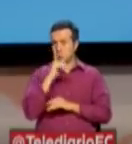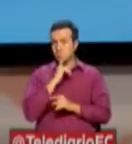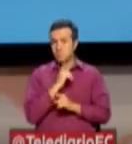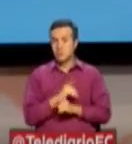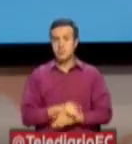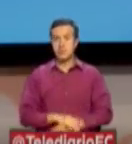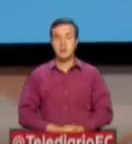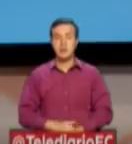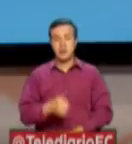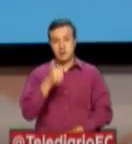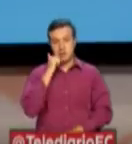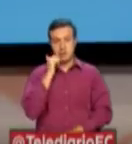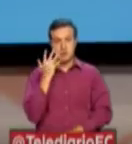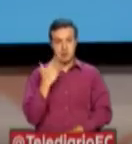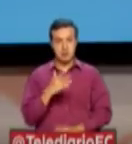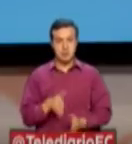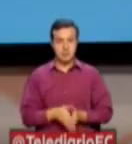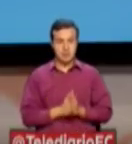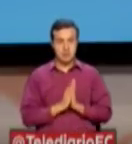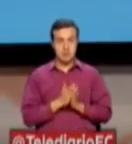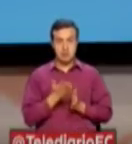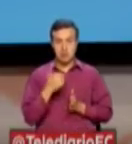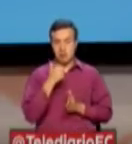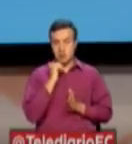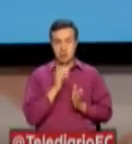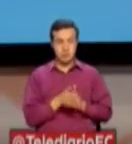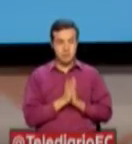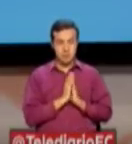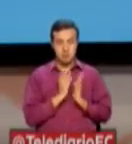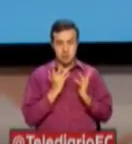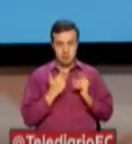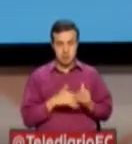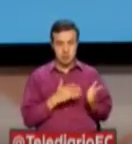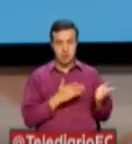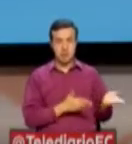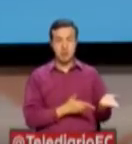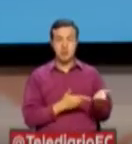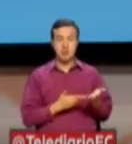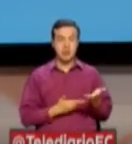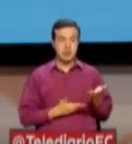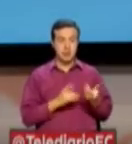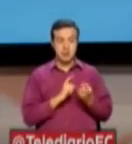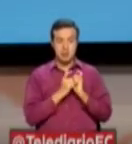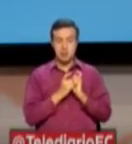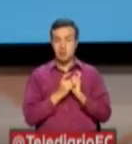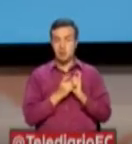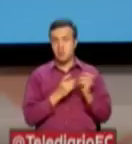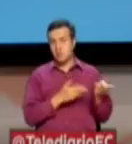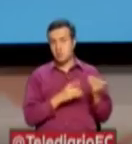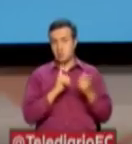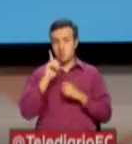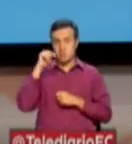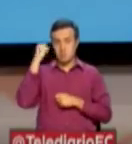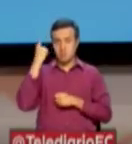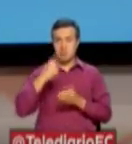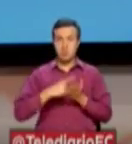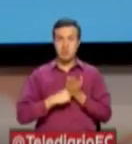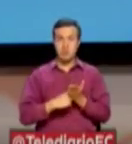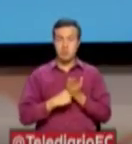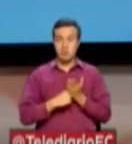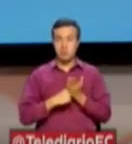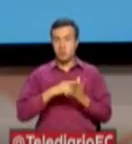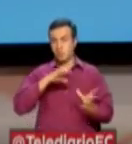paso ayer solicite que se traslade el cambio el orden del día para la siguiente sesión de pleno